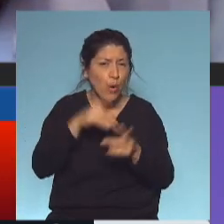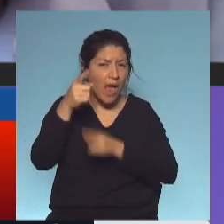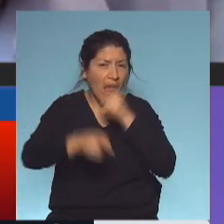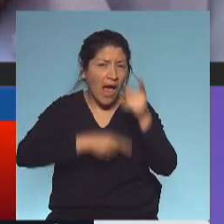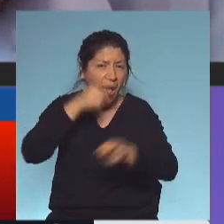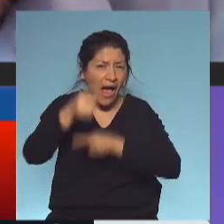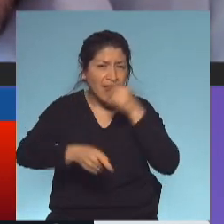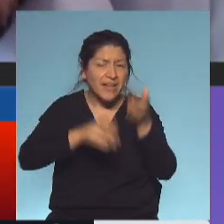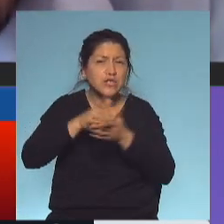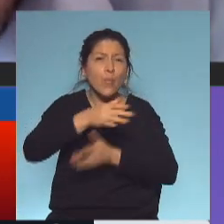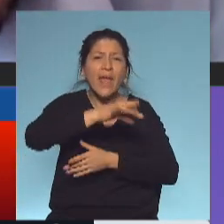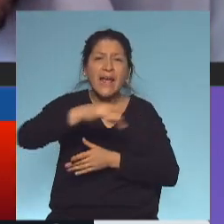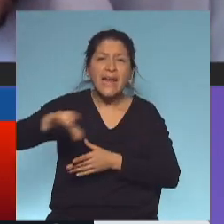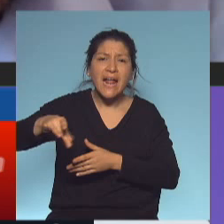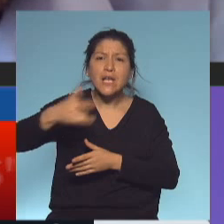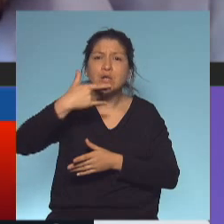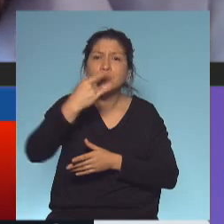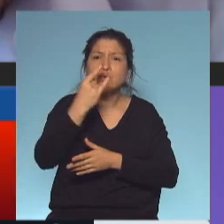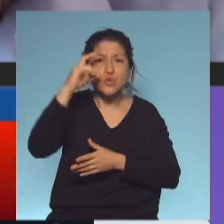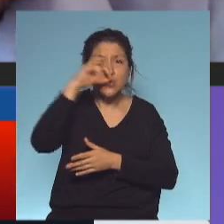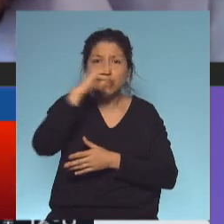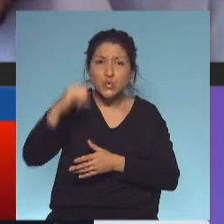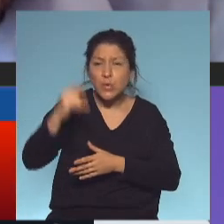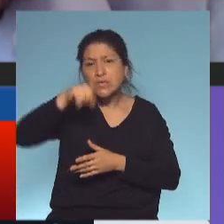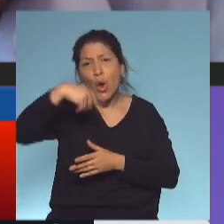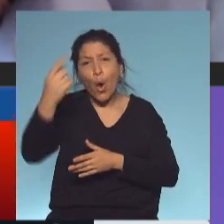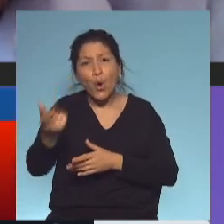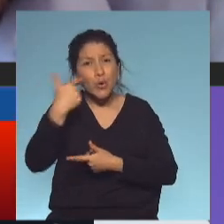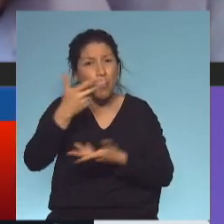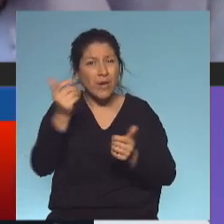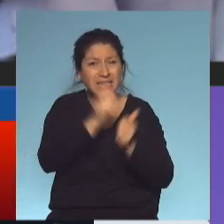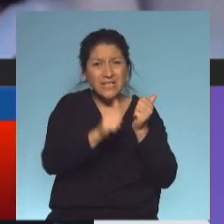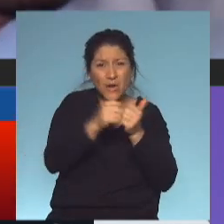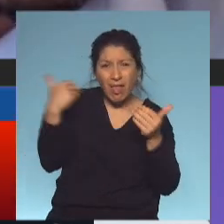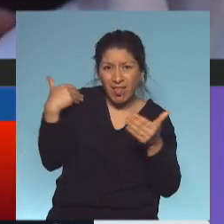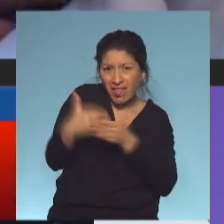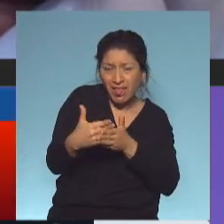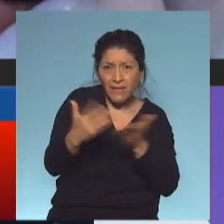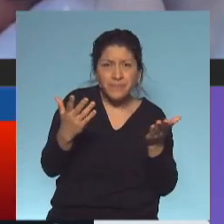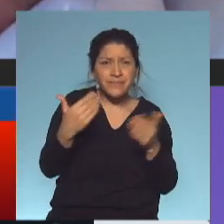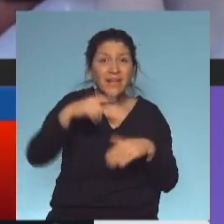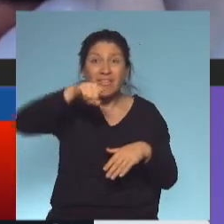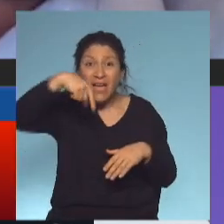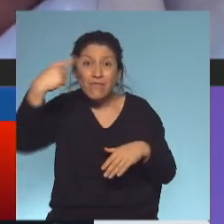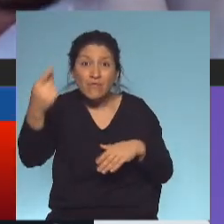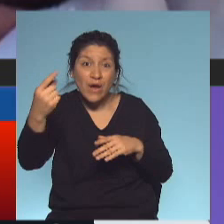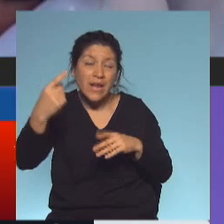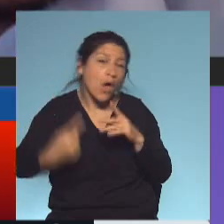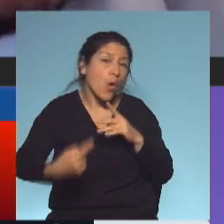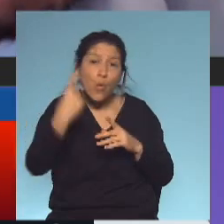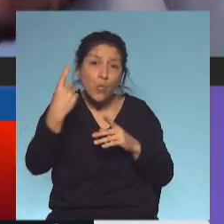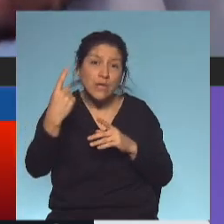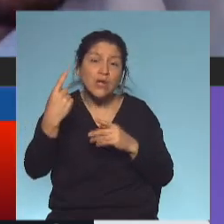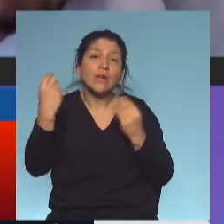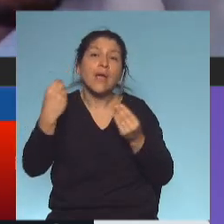sobre el canal de Suez. En el resto lo que nos muestra la historia más reciente es que desde afuera lo que se hace es a